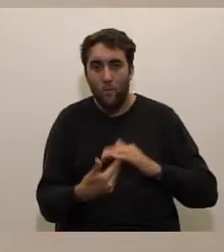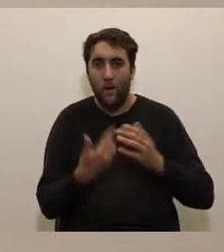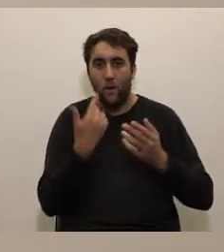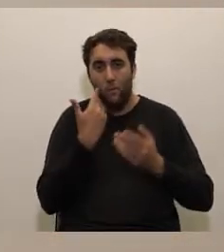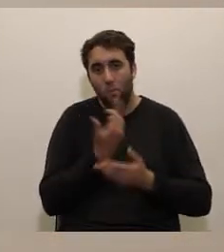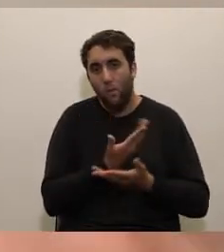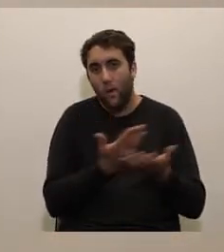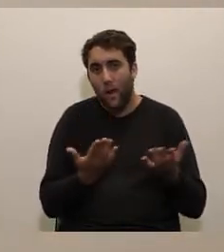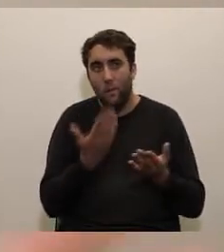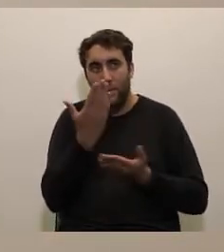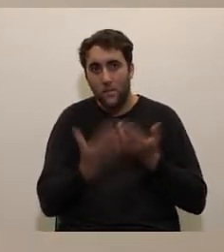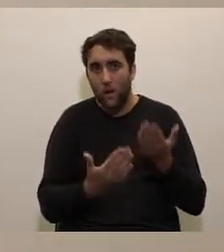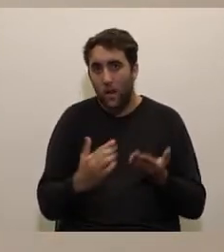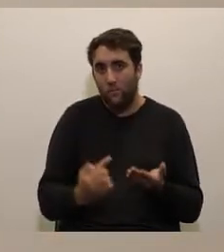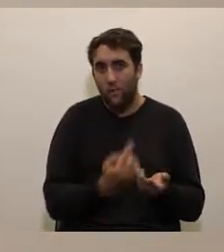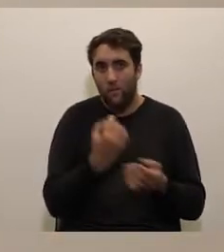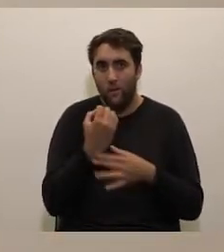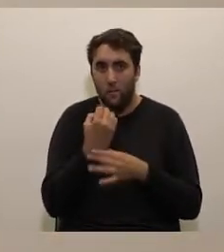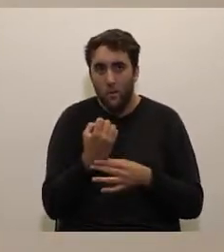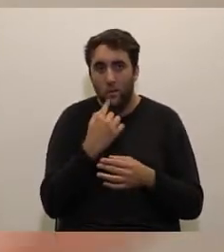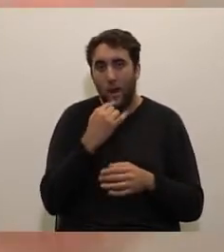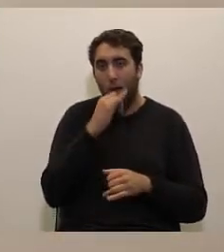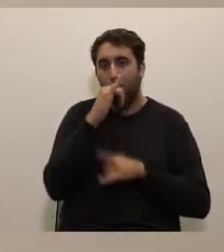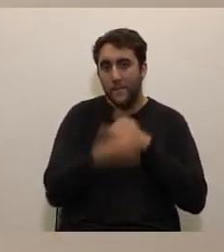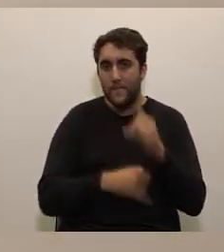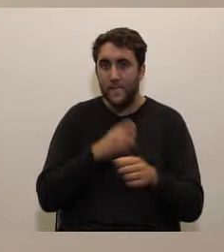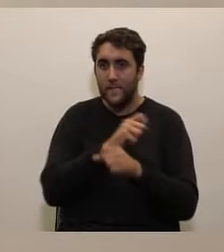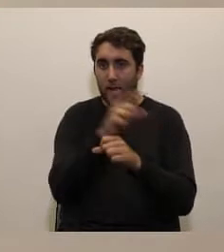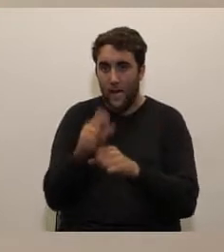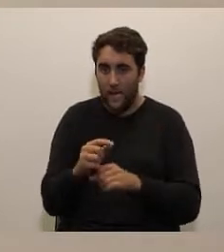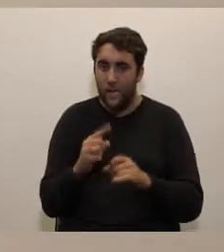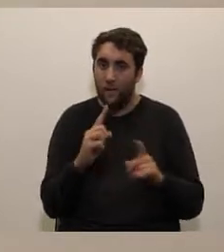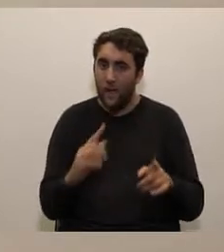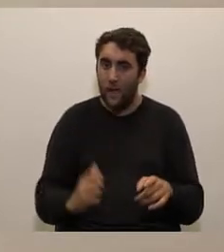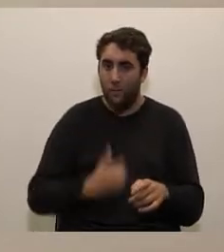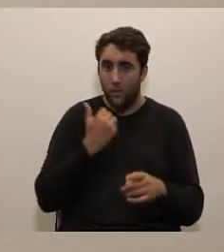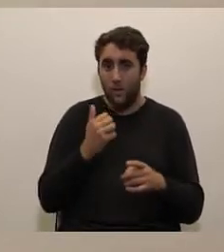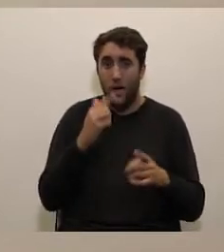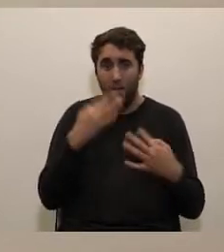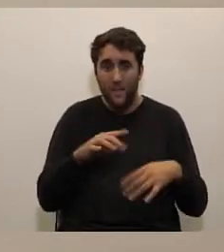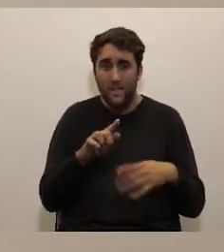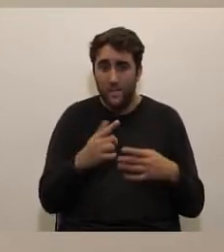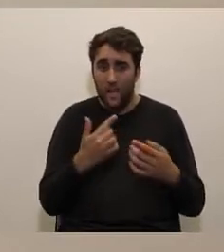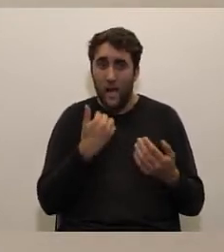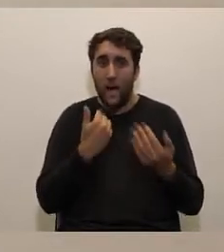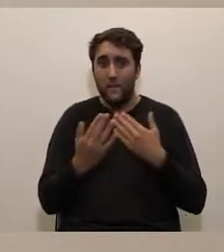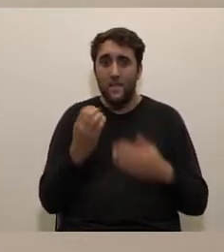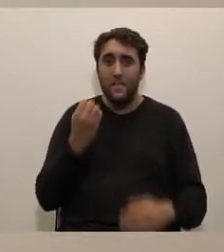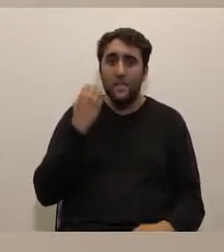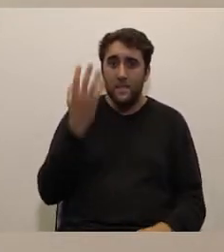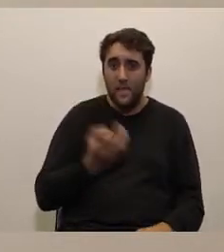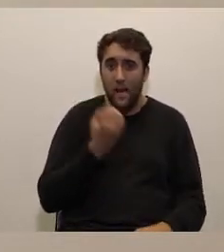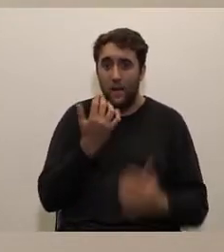o cuestiones que ayudan a transmitir mensajes. Esto no se podría hacer tan fácilmente en una charla a veces,